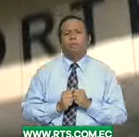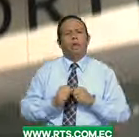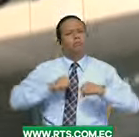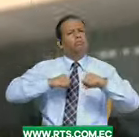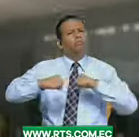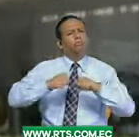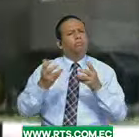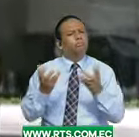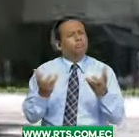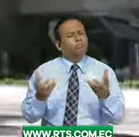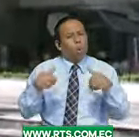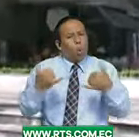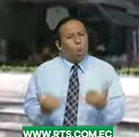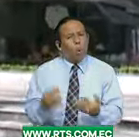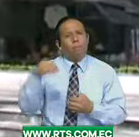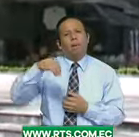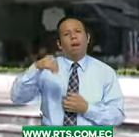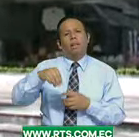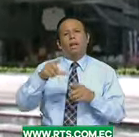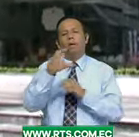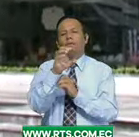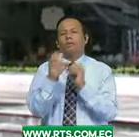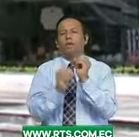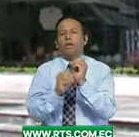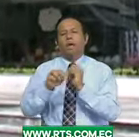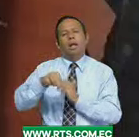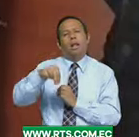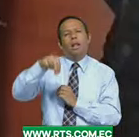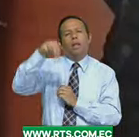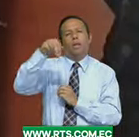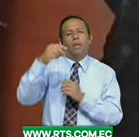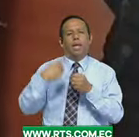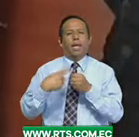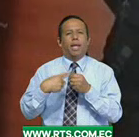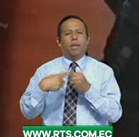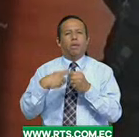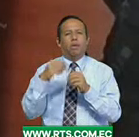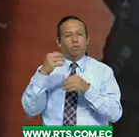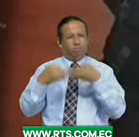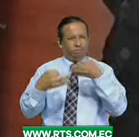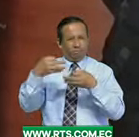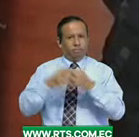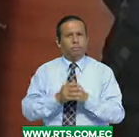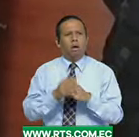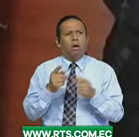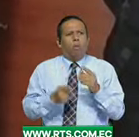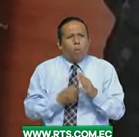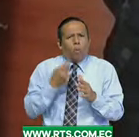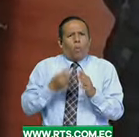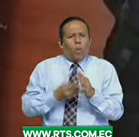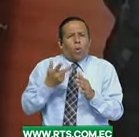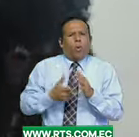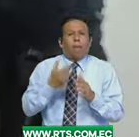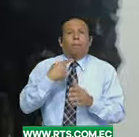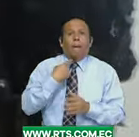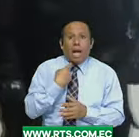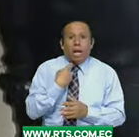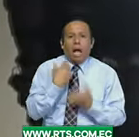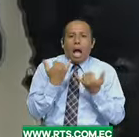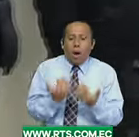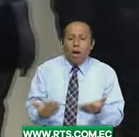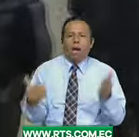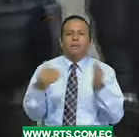desarrolló este martes en el Complejo Judicial Norte de Quito. Y es que después de tres intentos fallidos, finalmente se realizó la diligencia